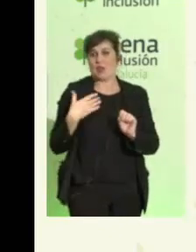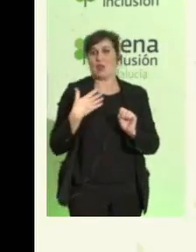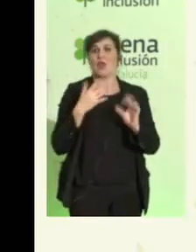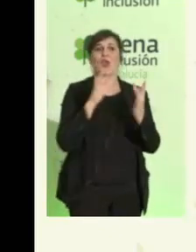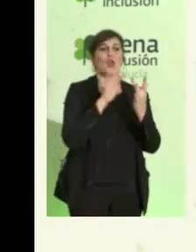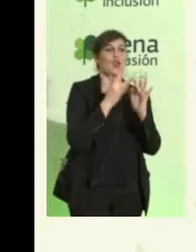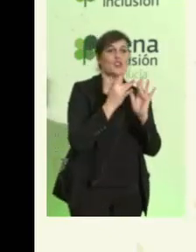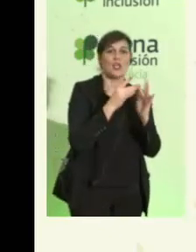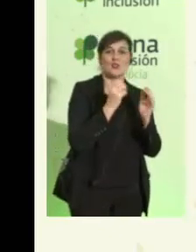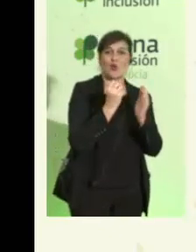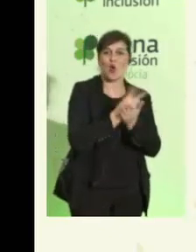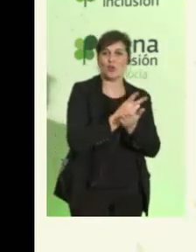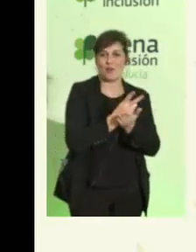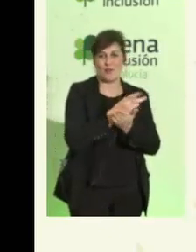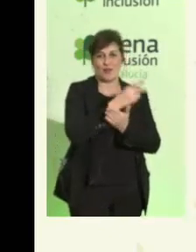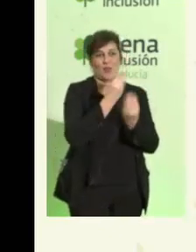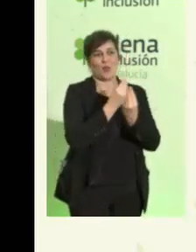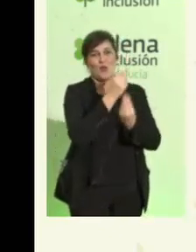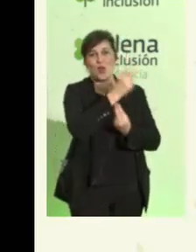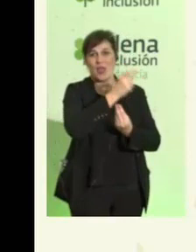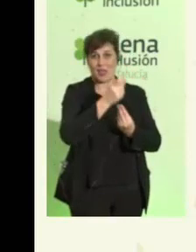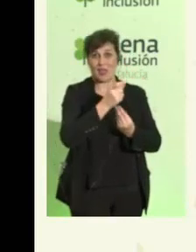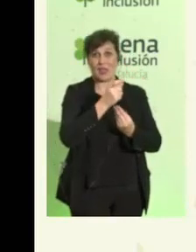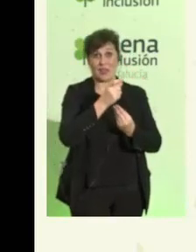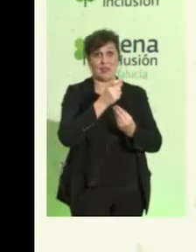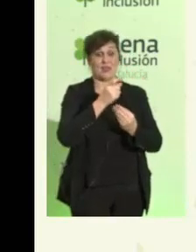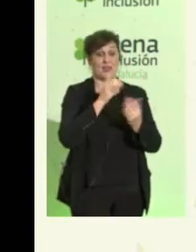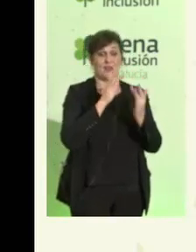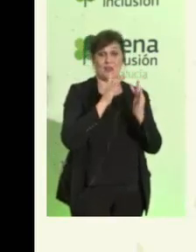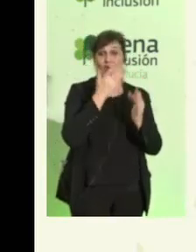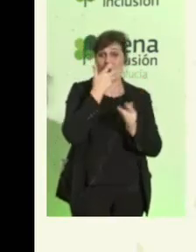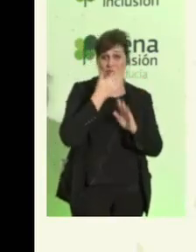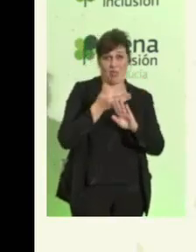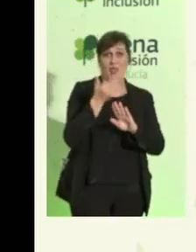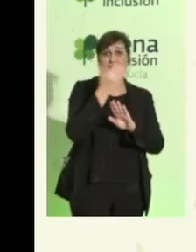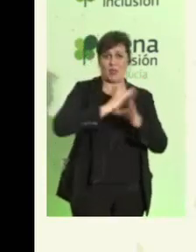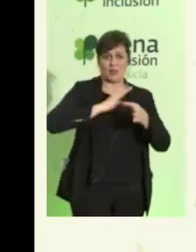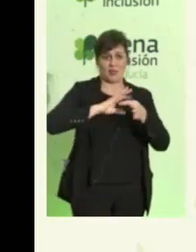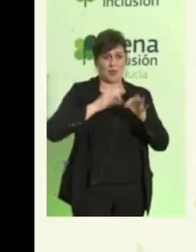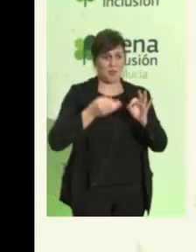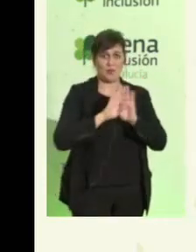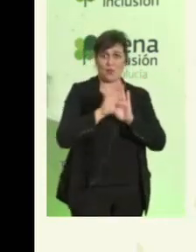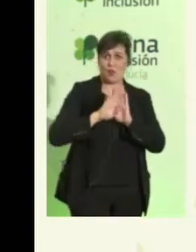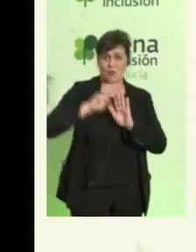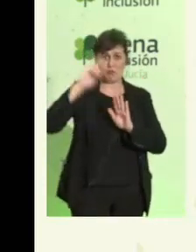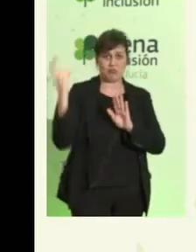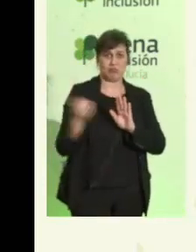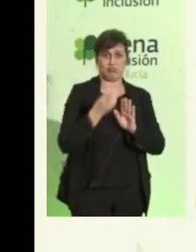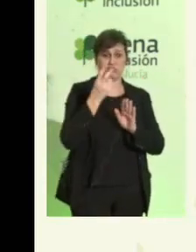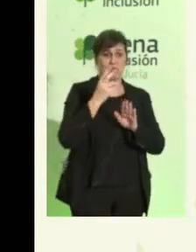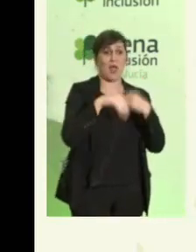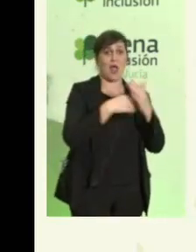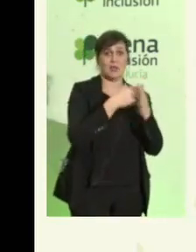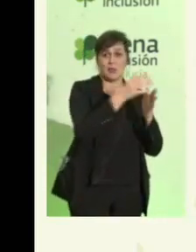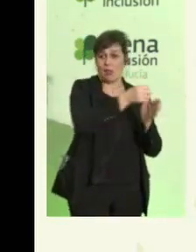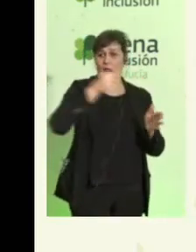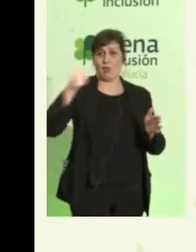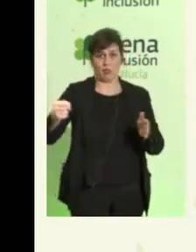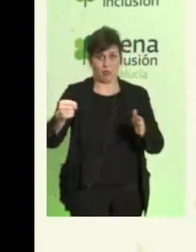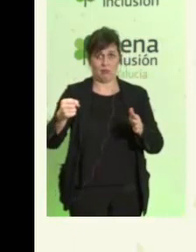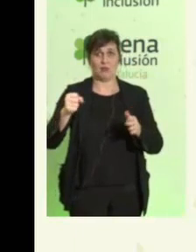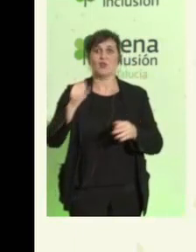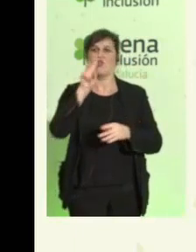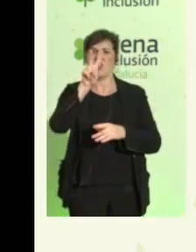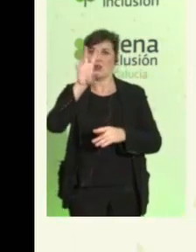conocía antes de que lo ingresase en la institución. Estamos hablando de esto, eran 25 años después. Entonces fuimos a esa ciudad